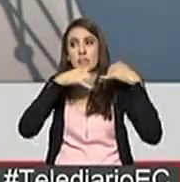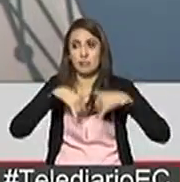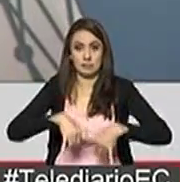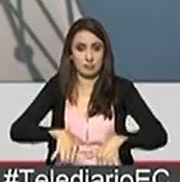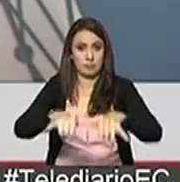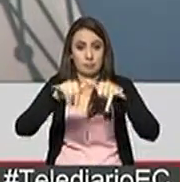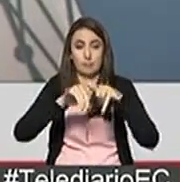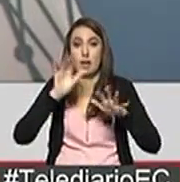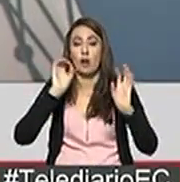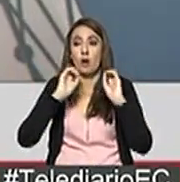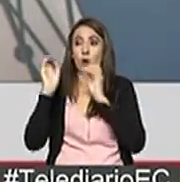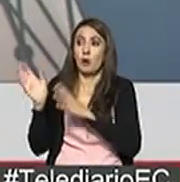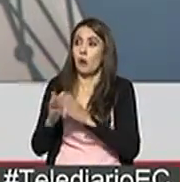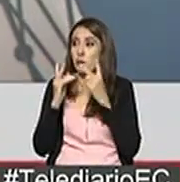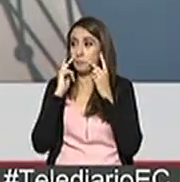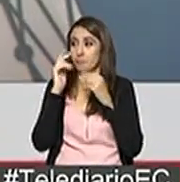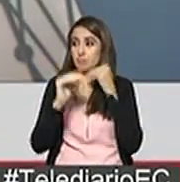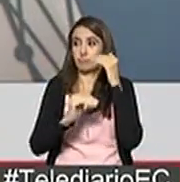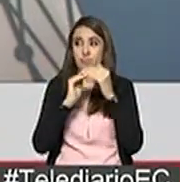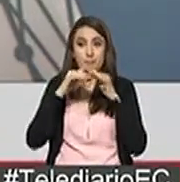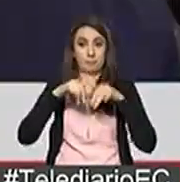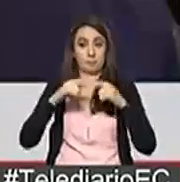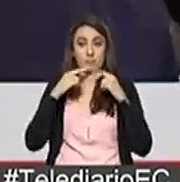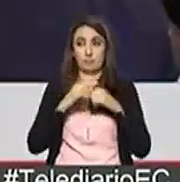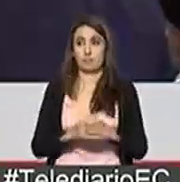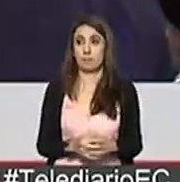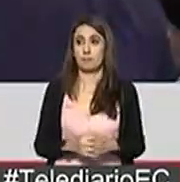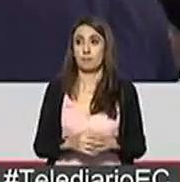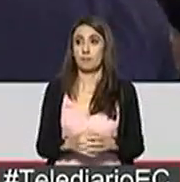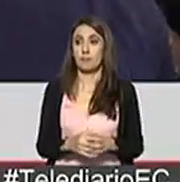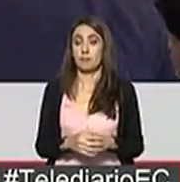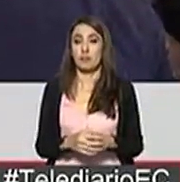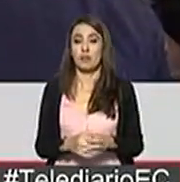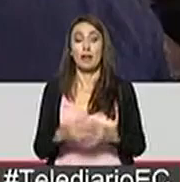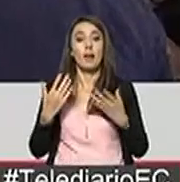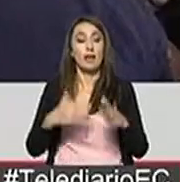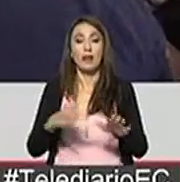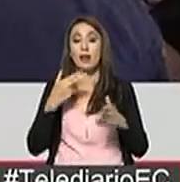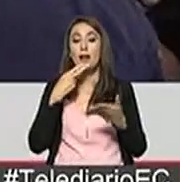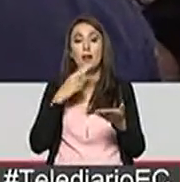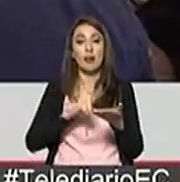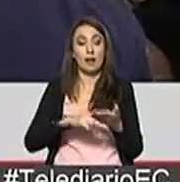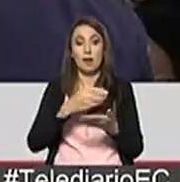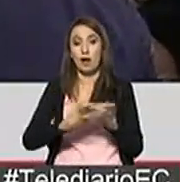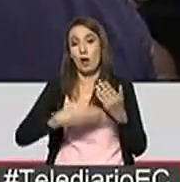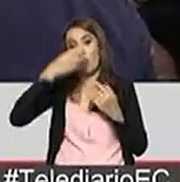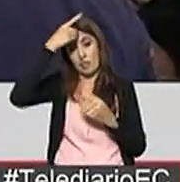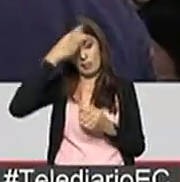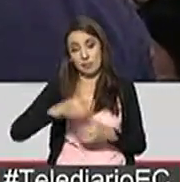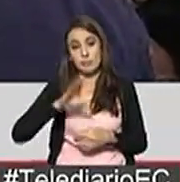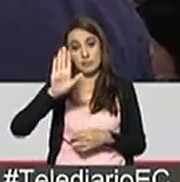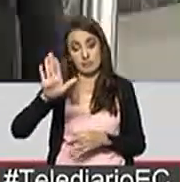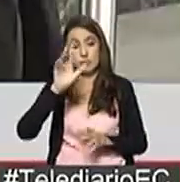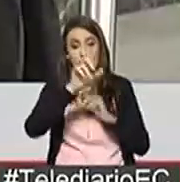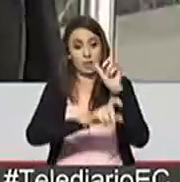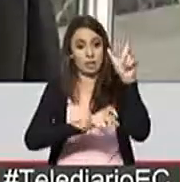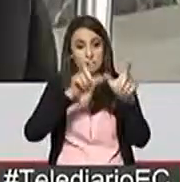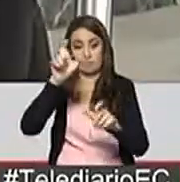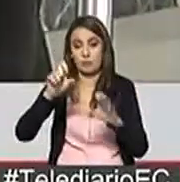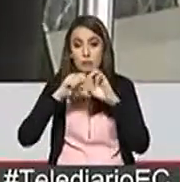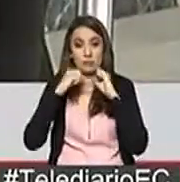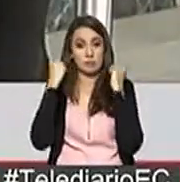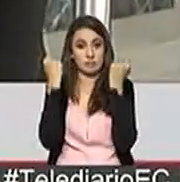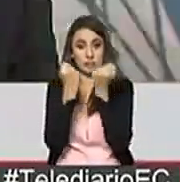sostenibilidad económica en el mediano y en el largo plazo. Con esta política macroeconómica se pretende favorecer a las áreas sociales